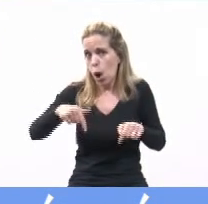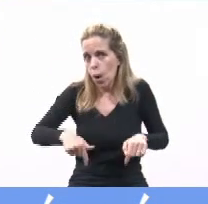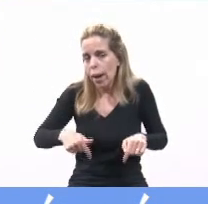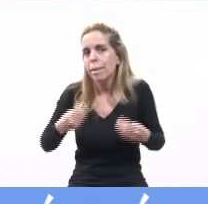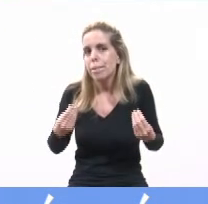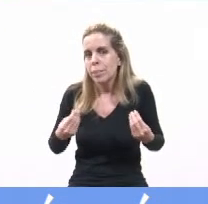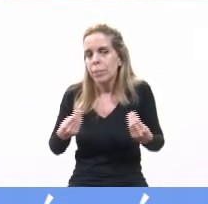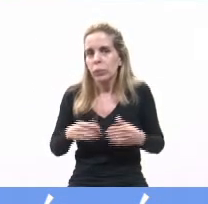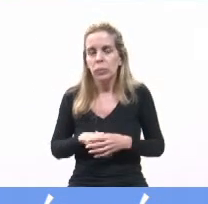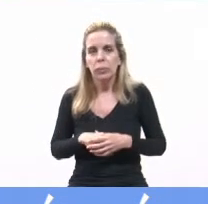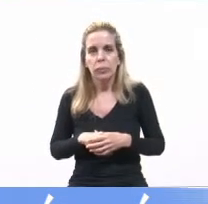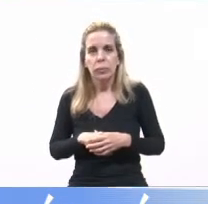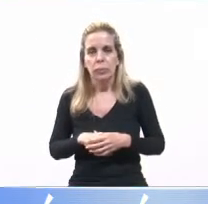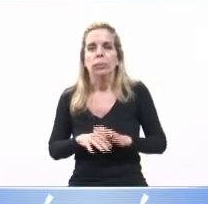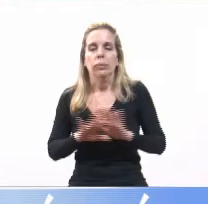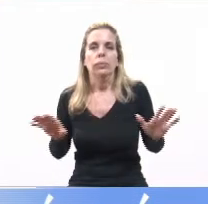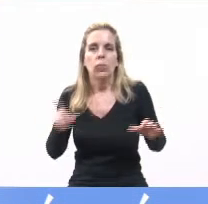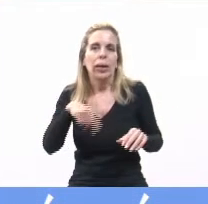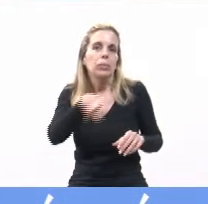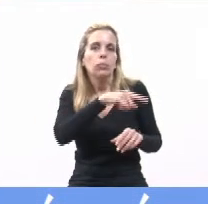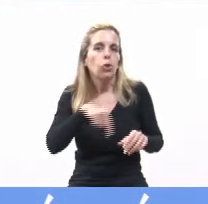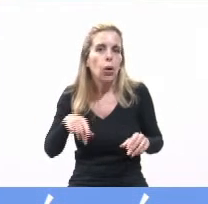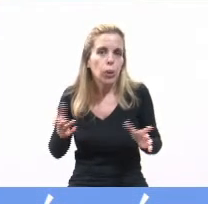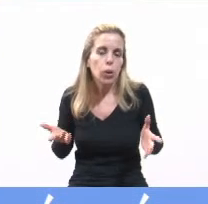intención, obviamente, no estemos